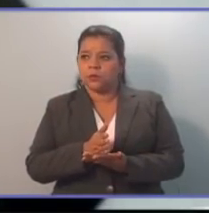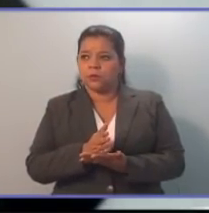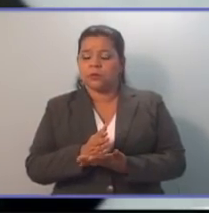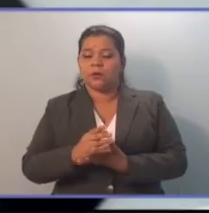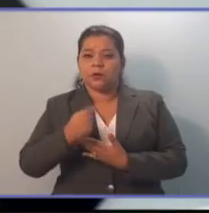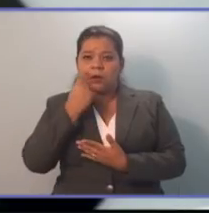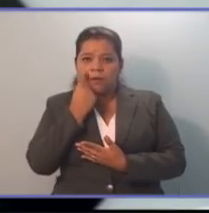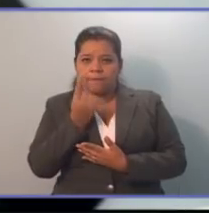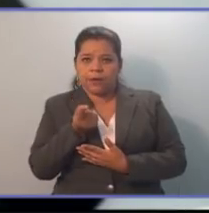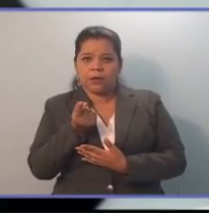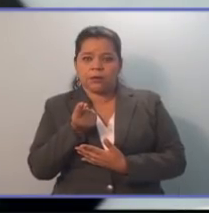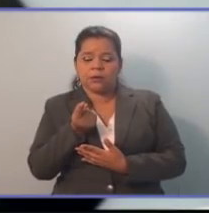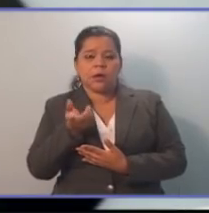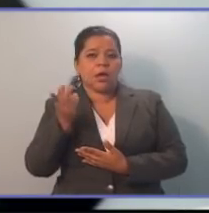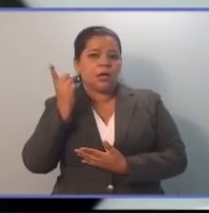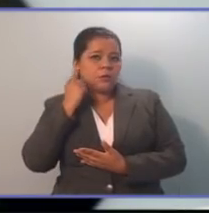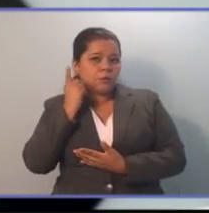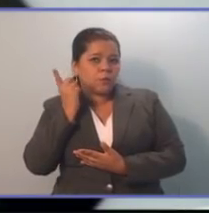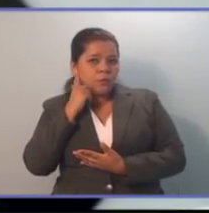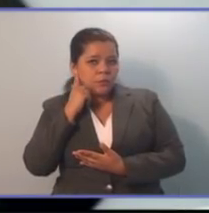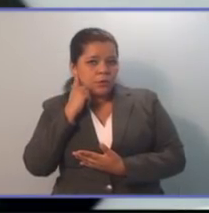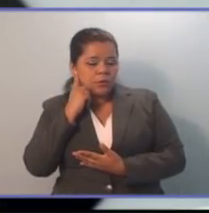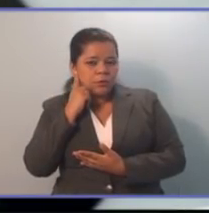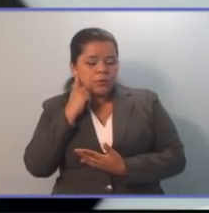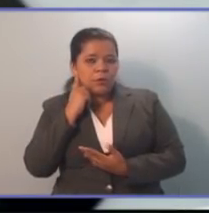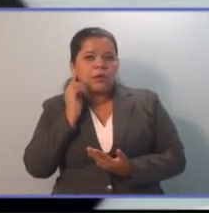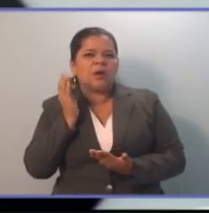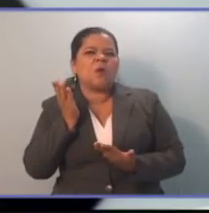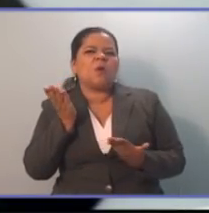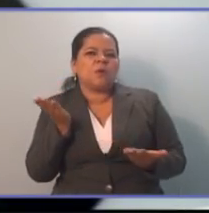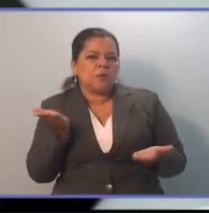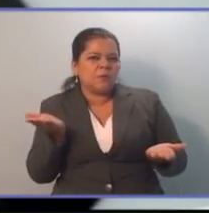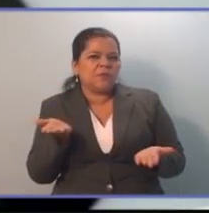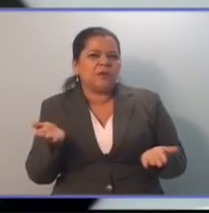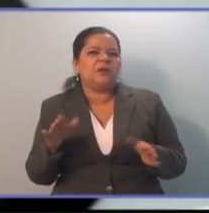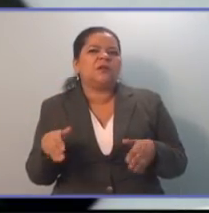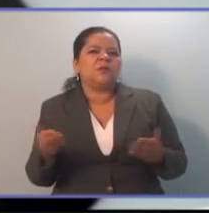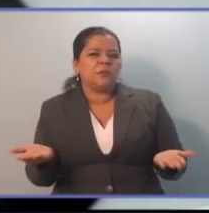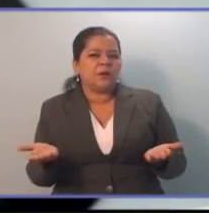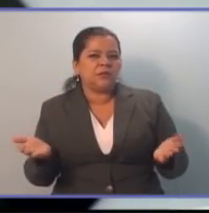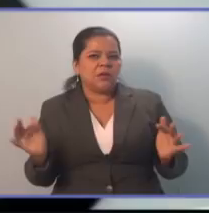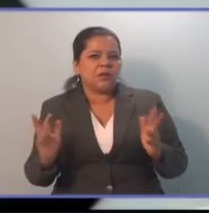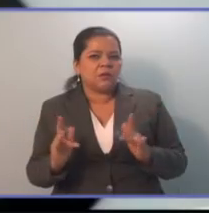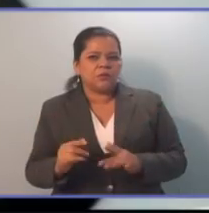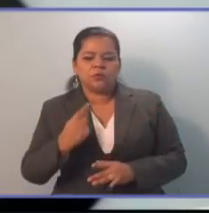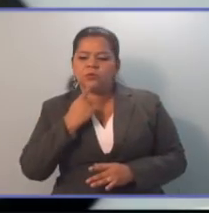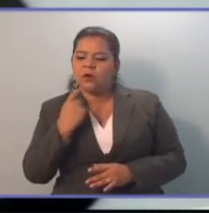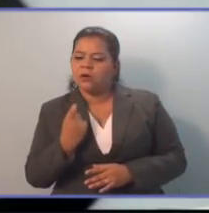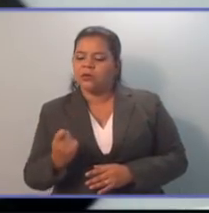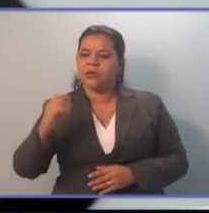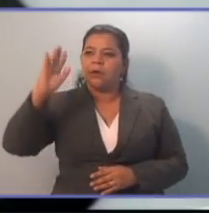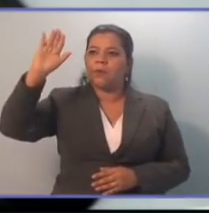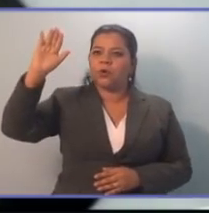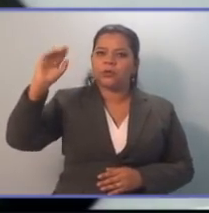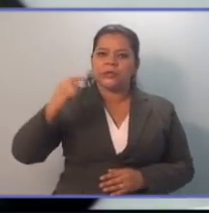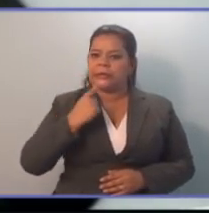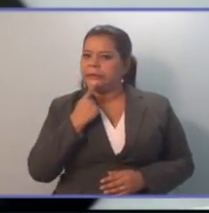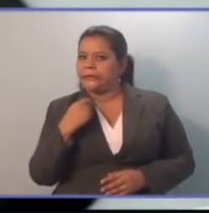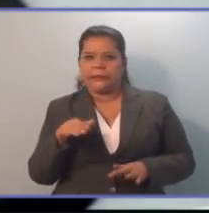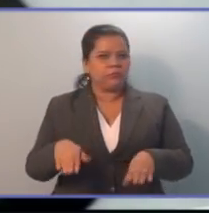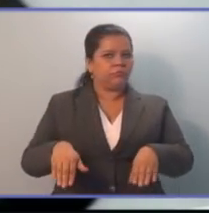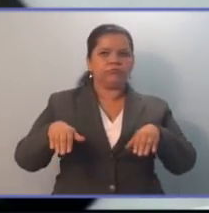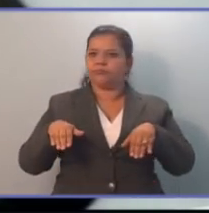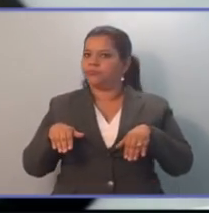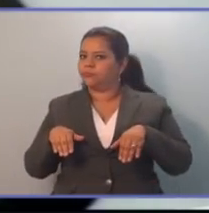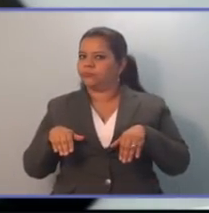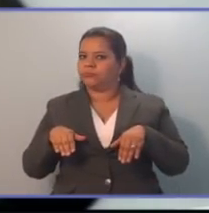ver, a oír cómo se desarrollan, quienes votan, quienes no votan,